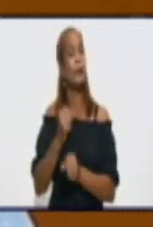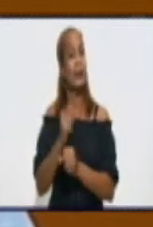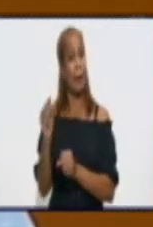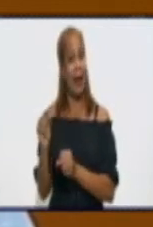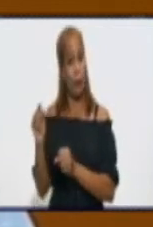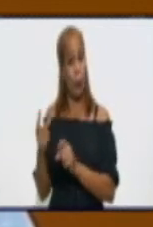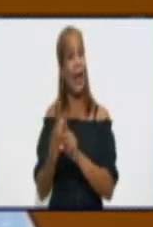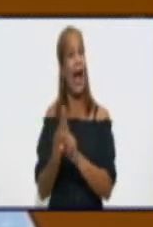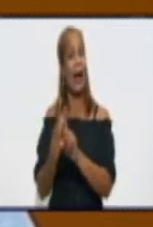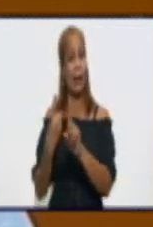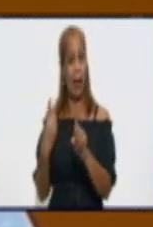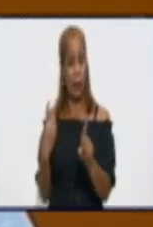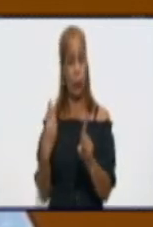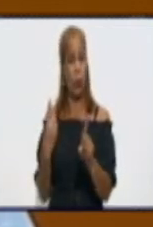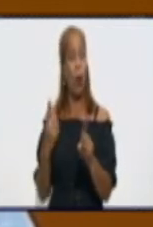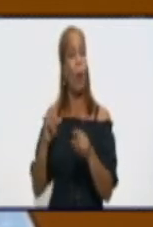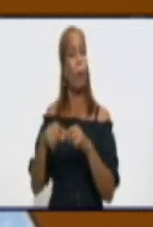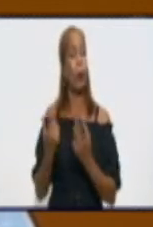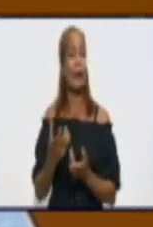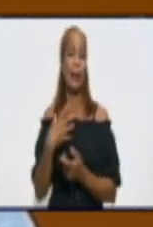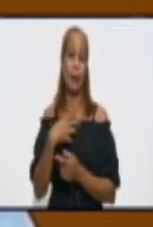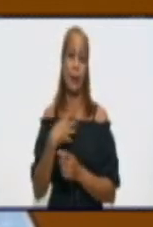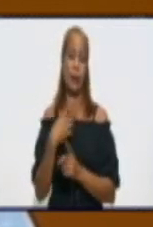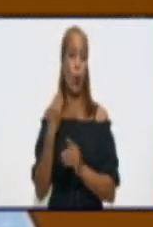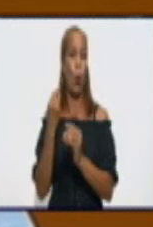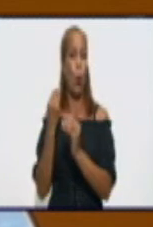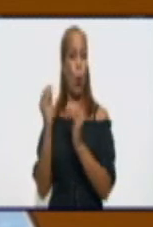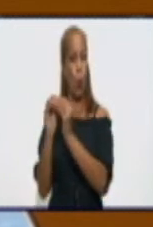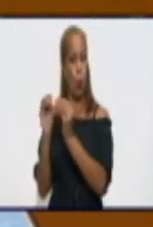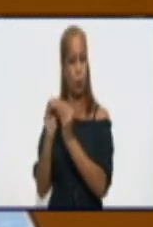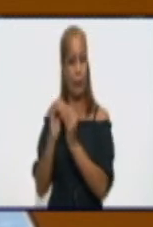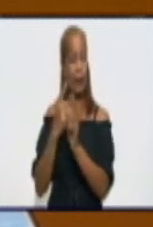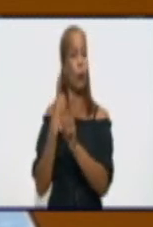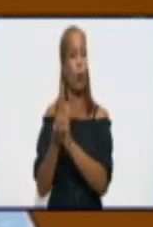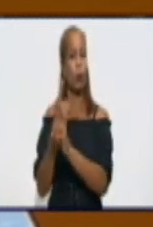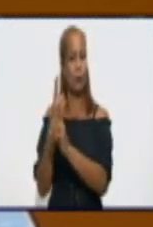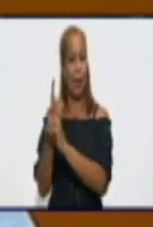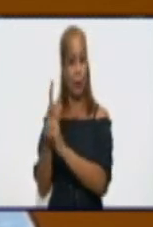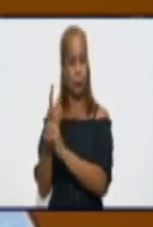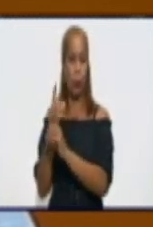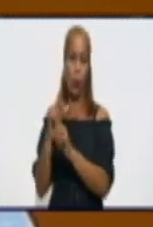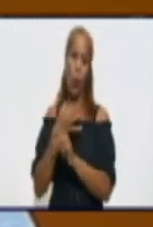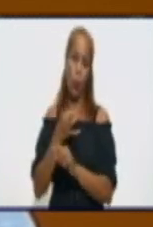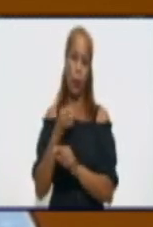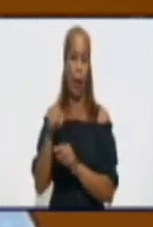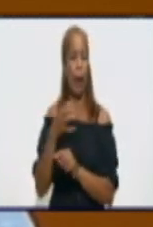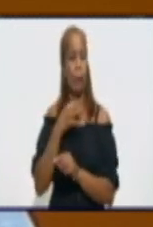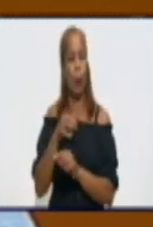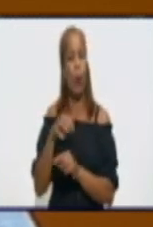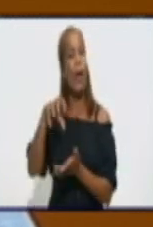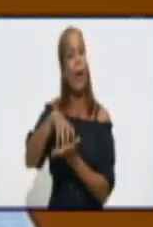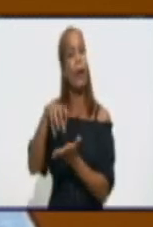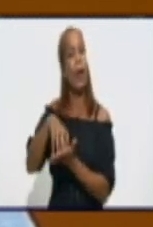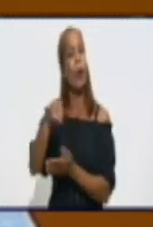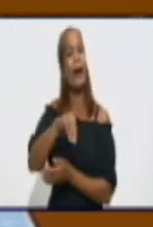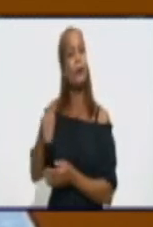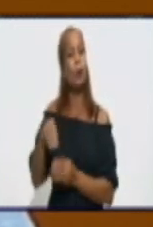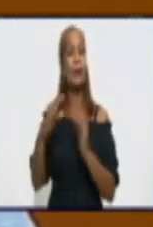que han tenido algún contacto fundamentalmente con vecinos, es decir, en la cuadra, en la comunidad,